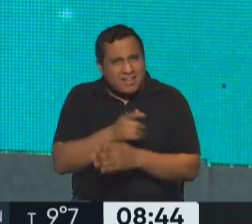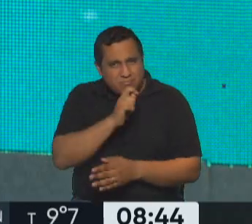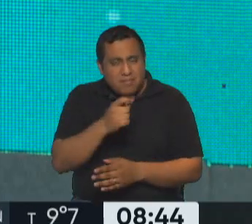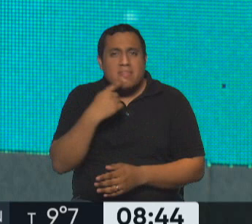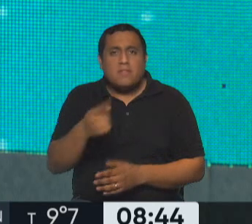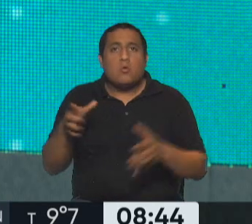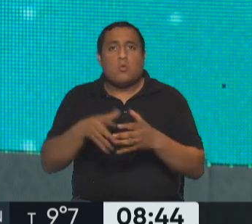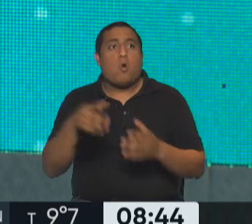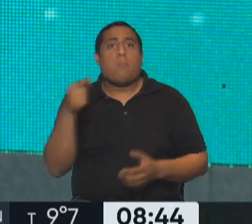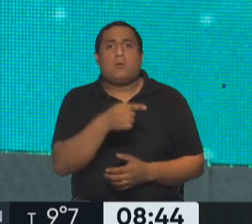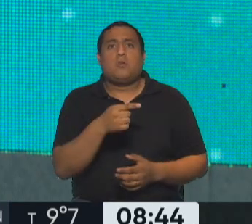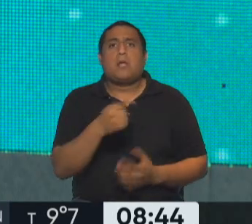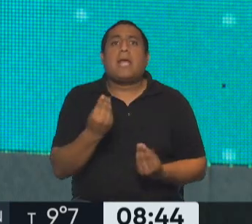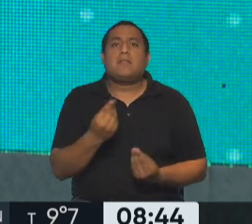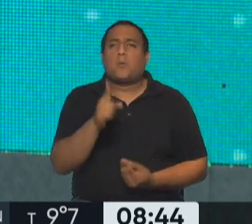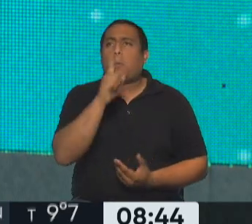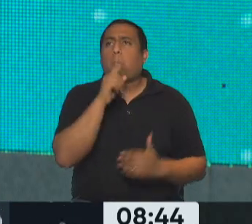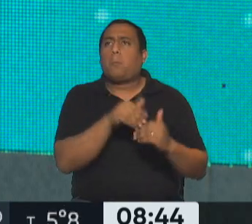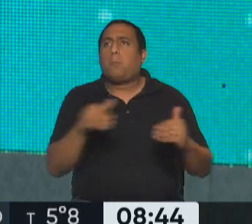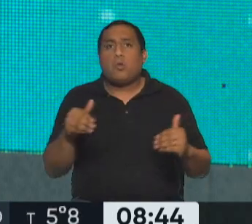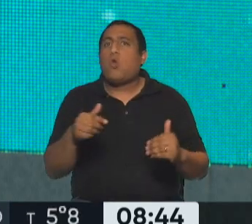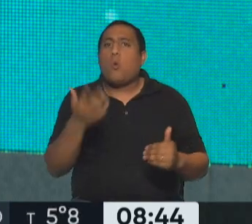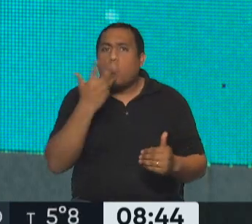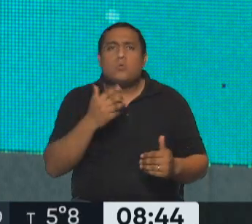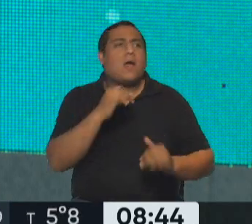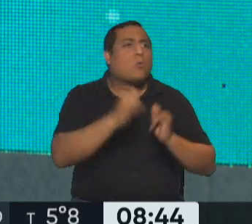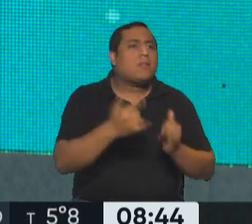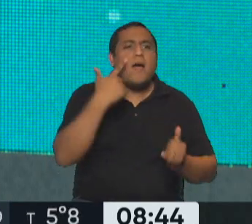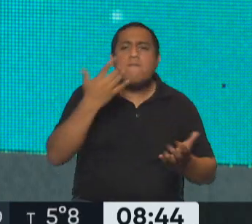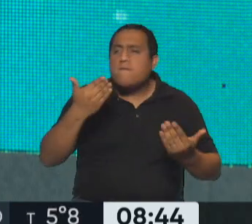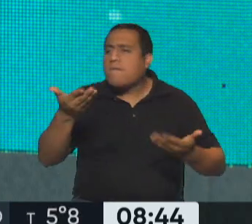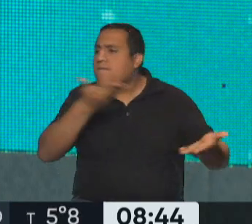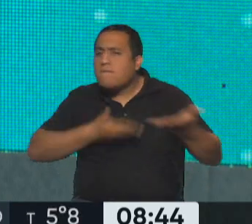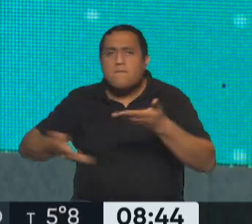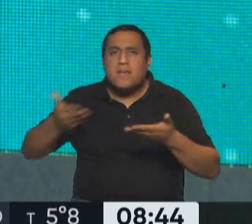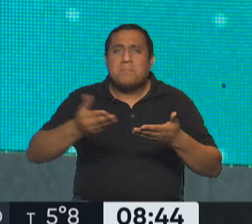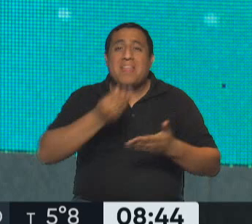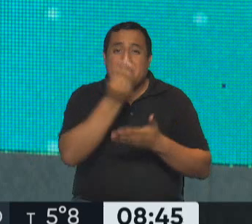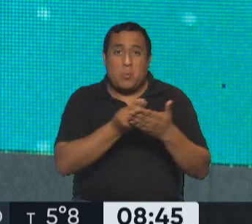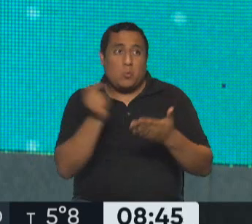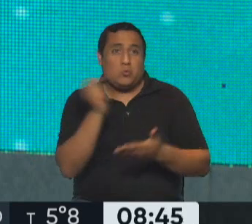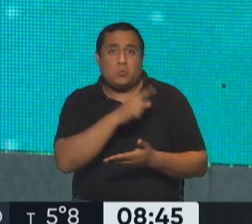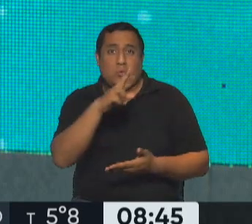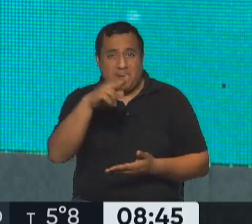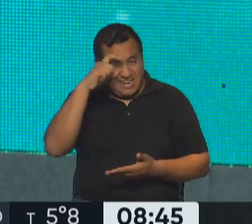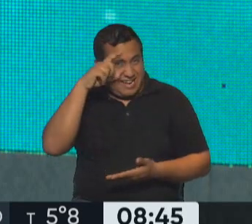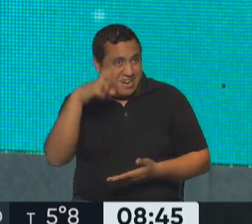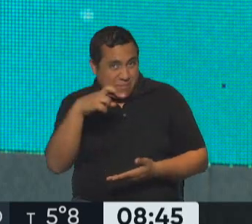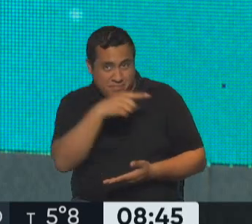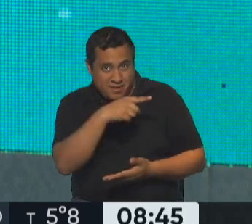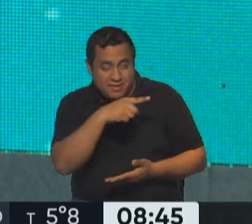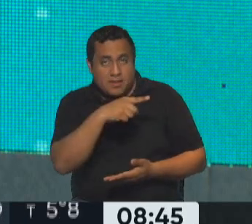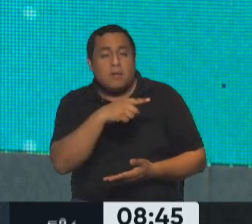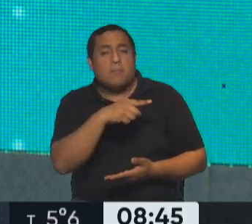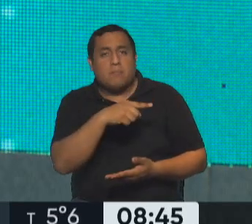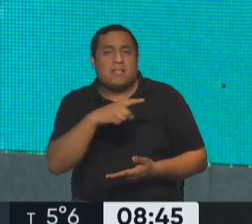no es silenciar, sino multiplicar las voces, y que en este sentido veía que el dibujo de Rep, que fue tomado justamente, entre otros,